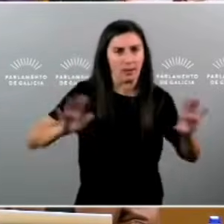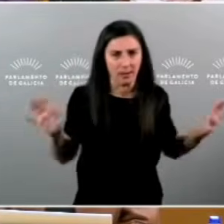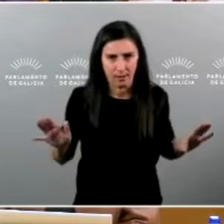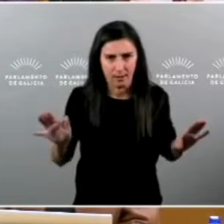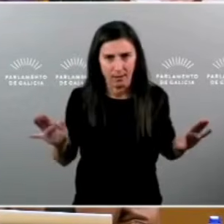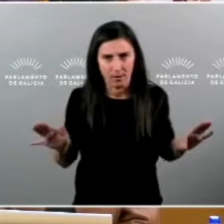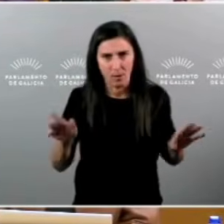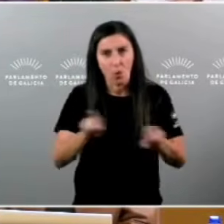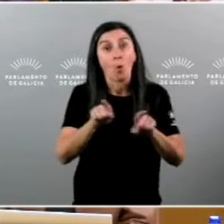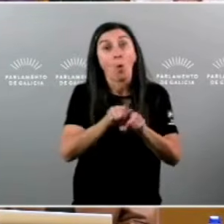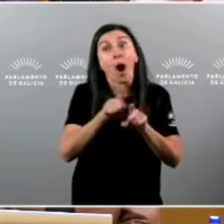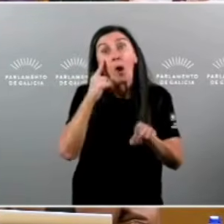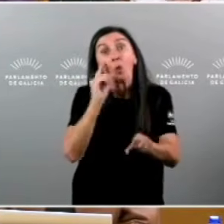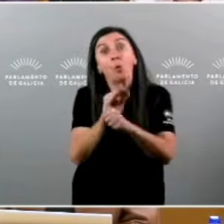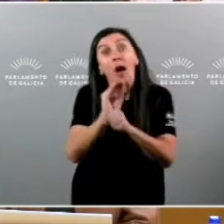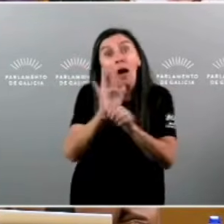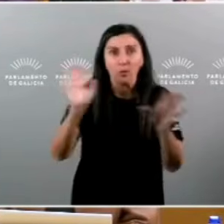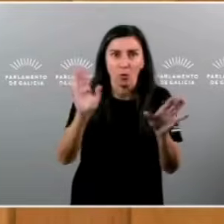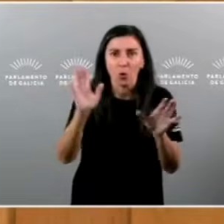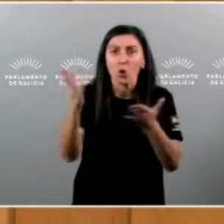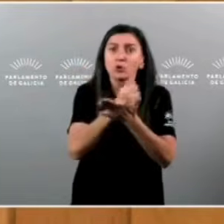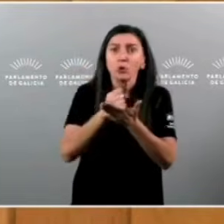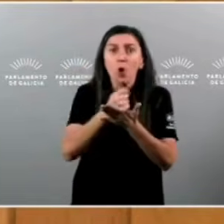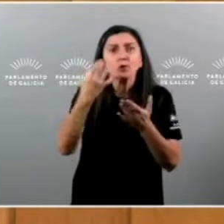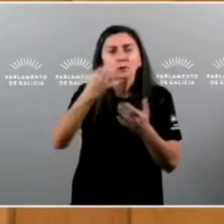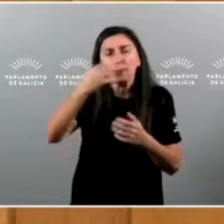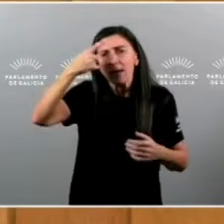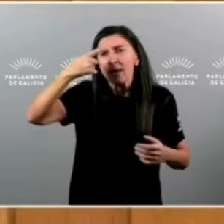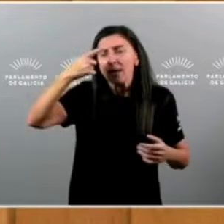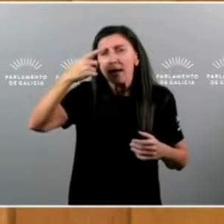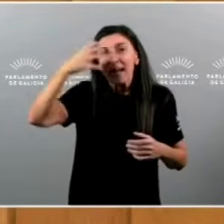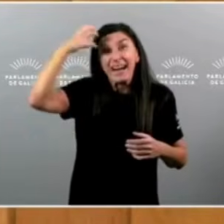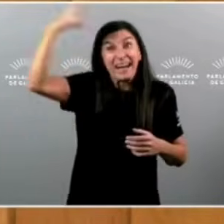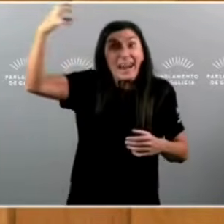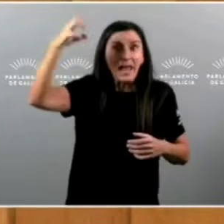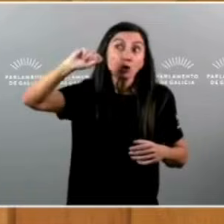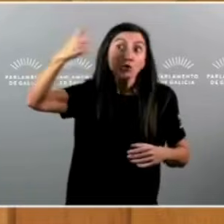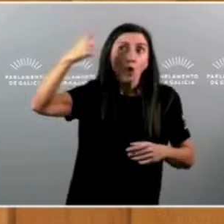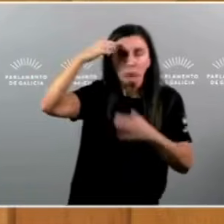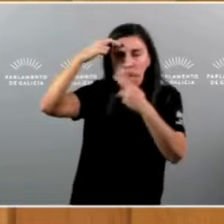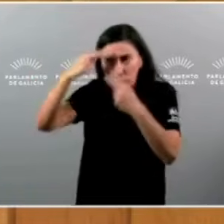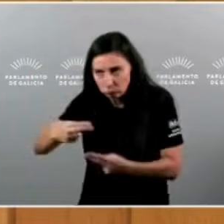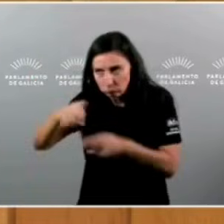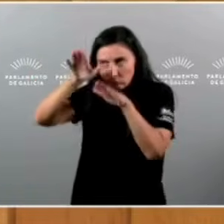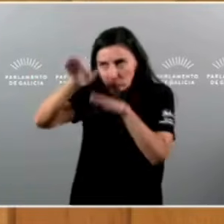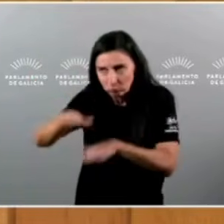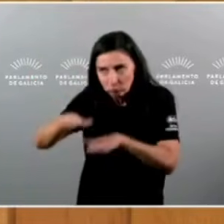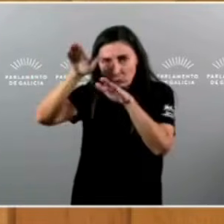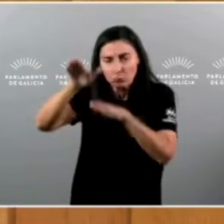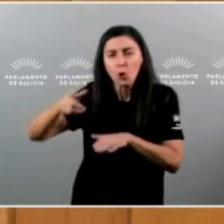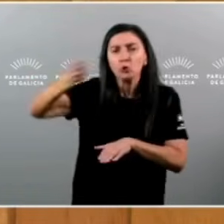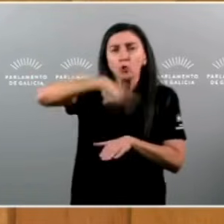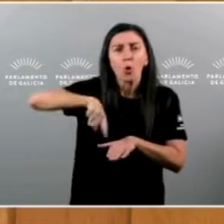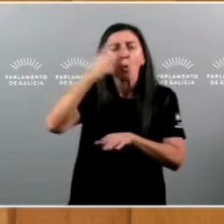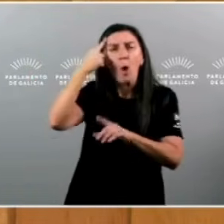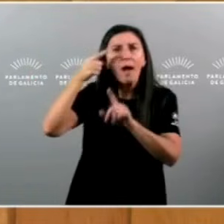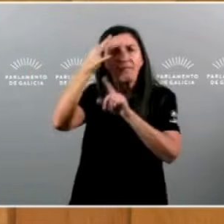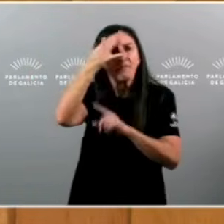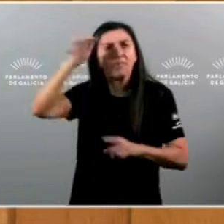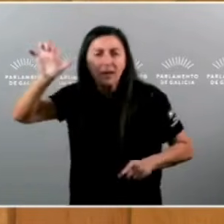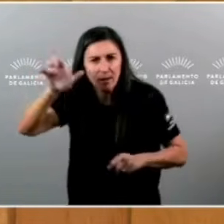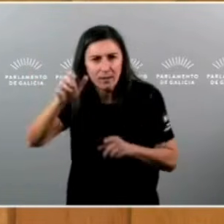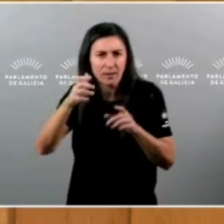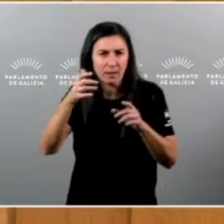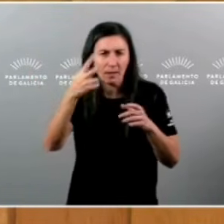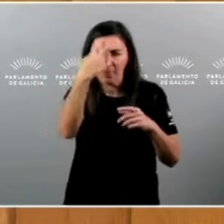grau de autoestima que ten, que hai que chamarlle todos os días presidente para que asuma que o é. A vostedes, señorías